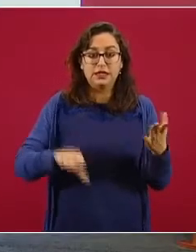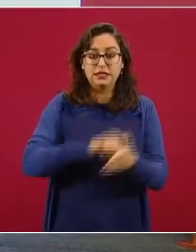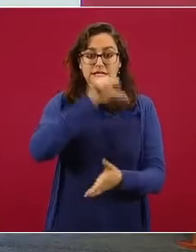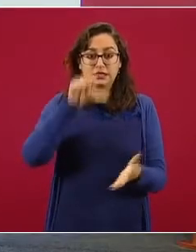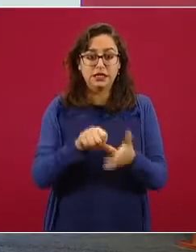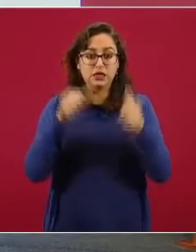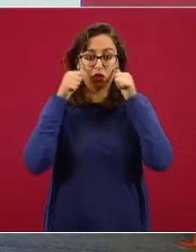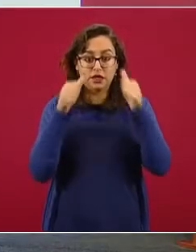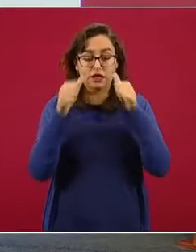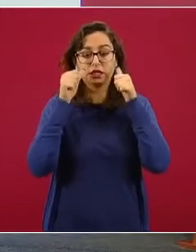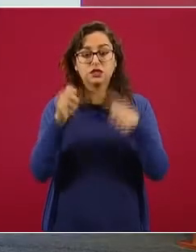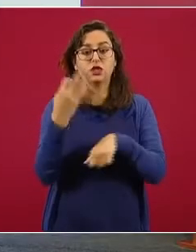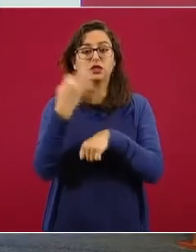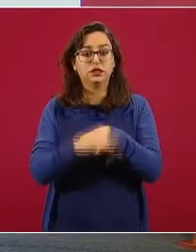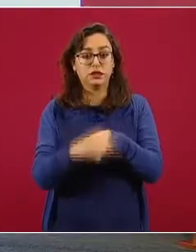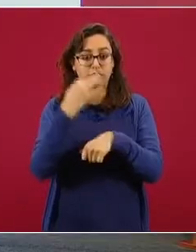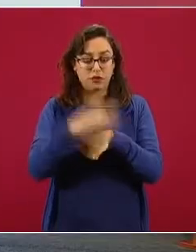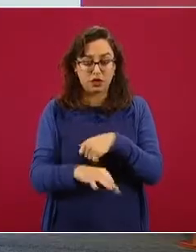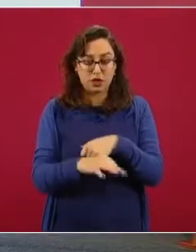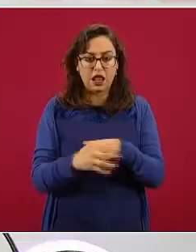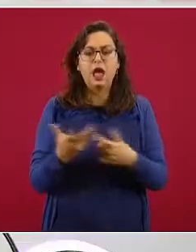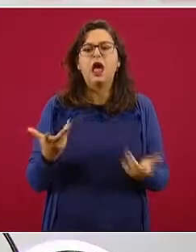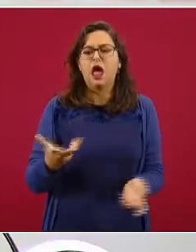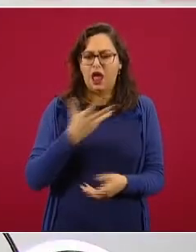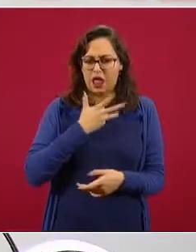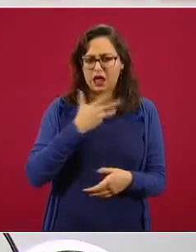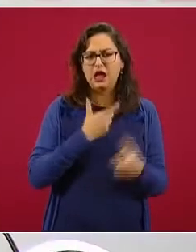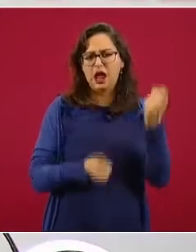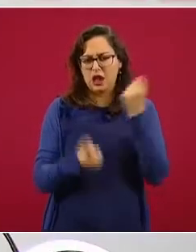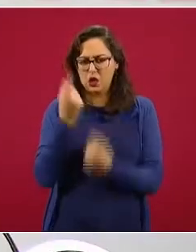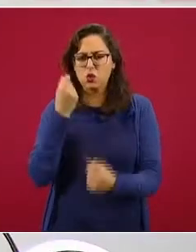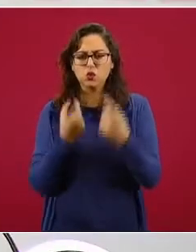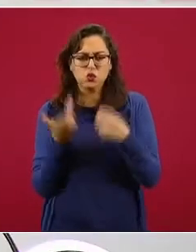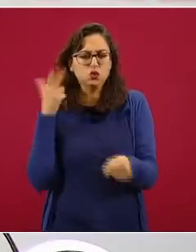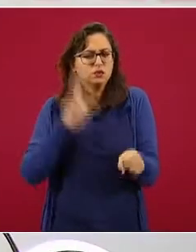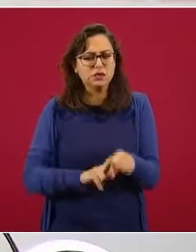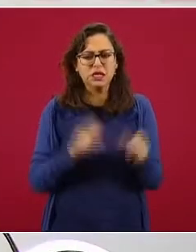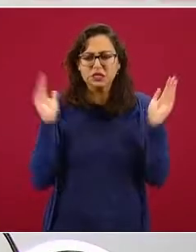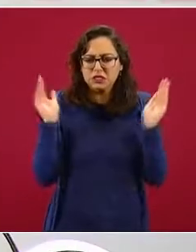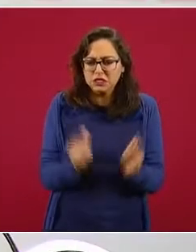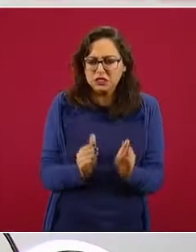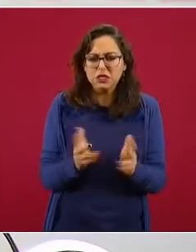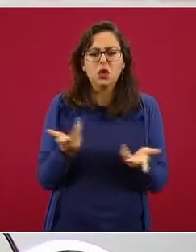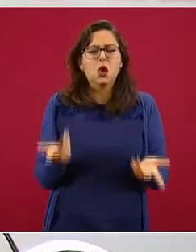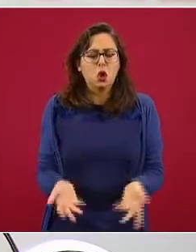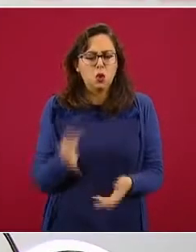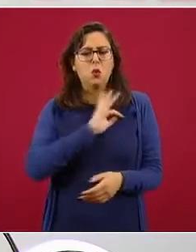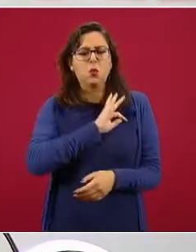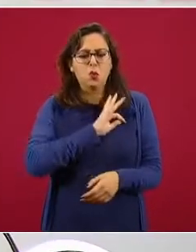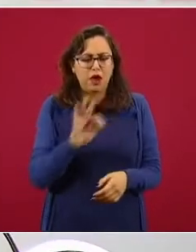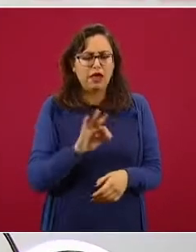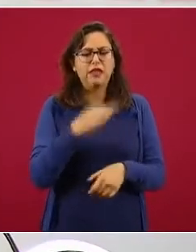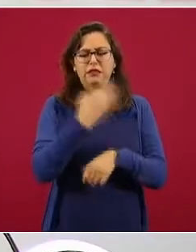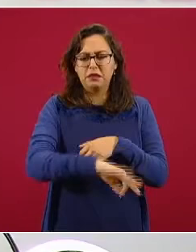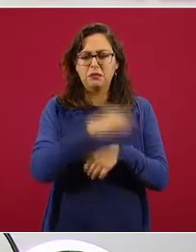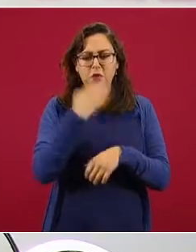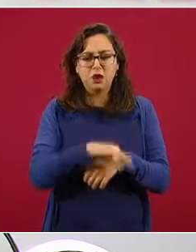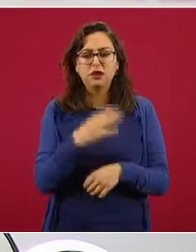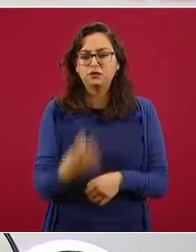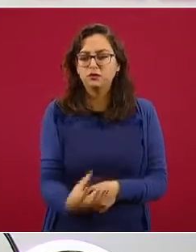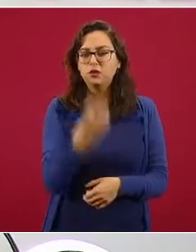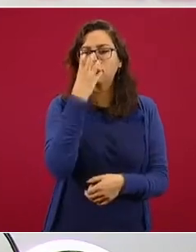temporal. Hay unidades de atención temporal que pueden dar, por ejemplo, ventilación,